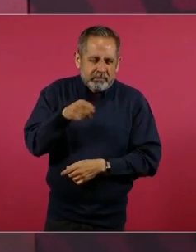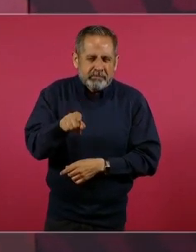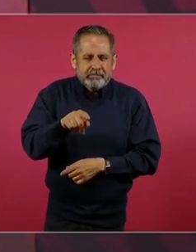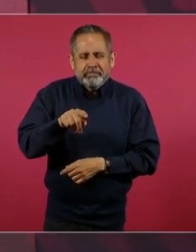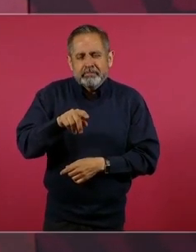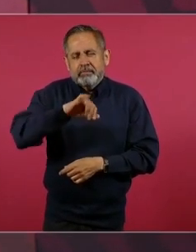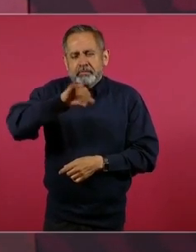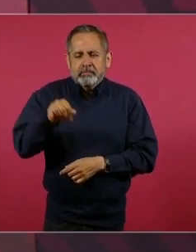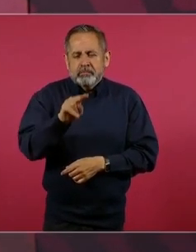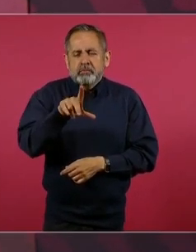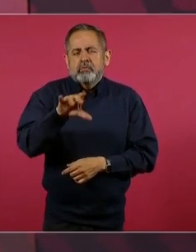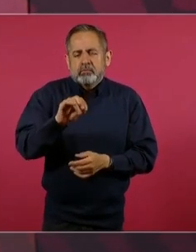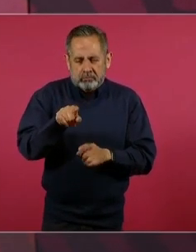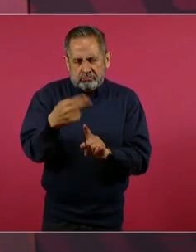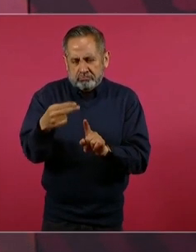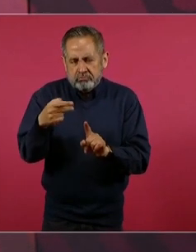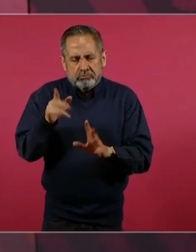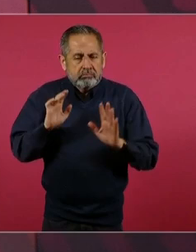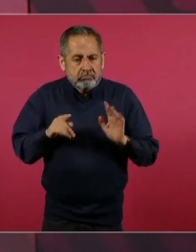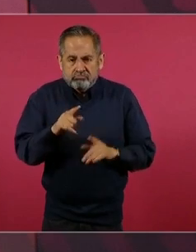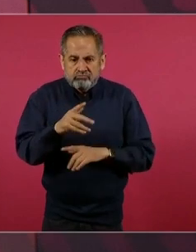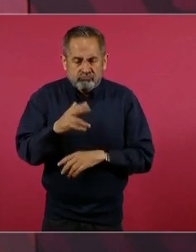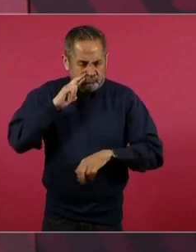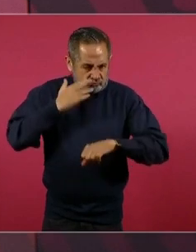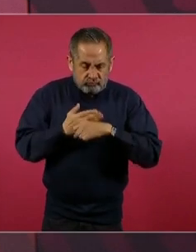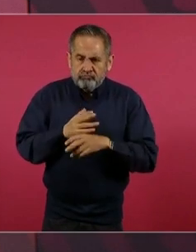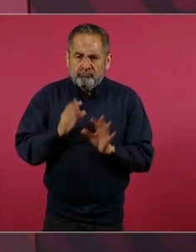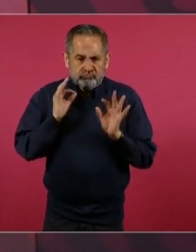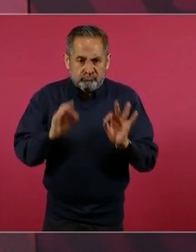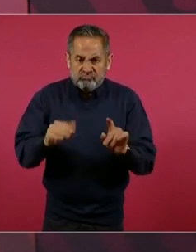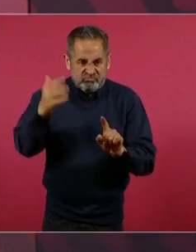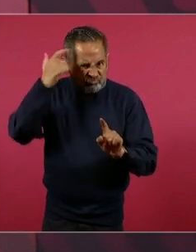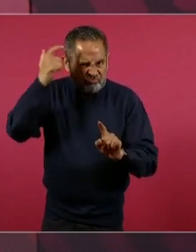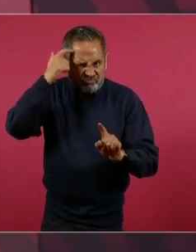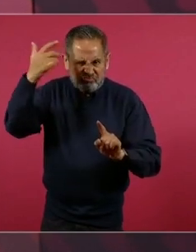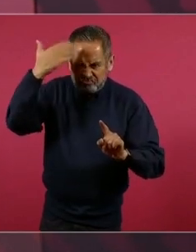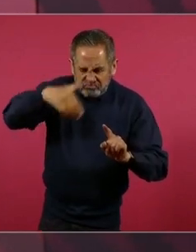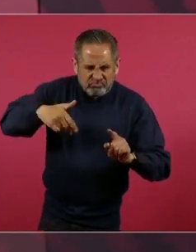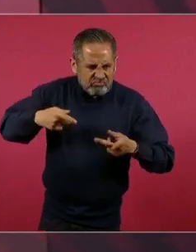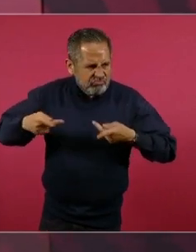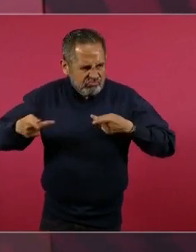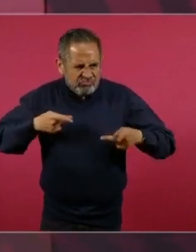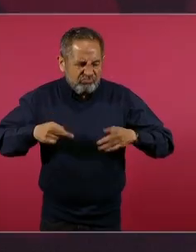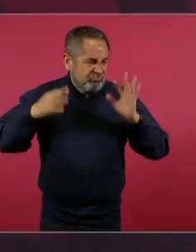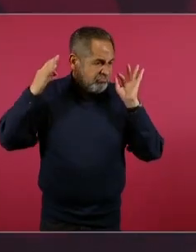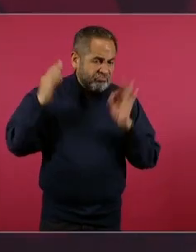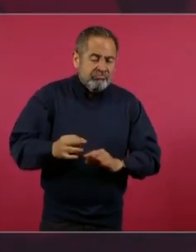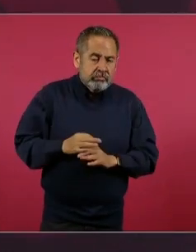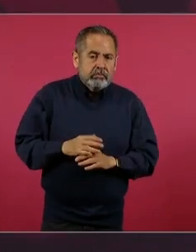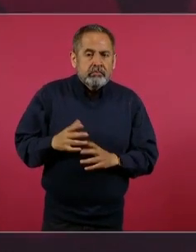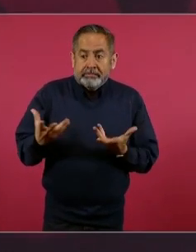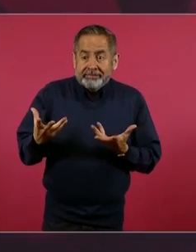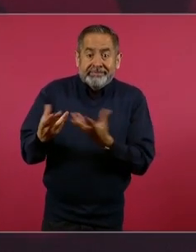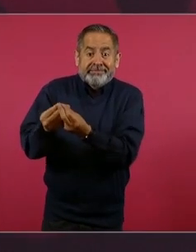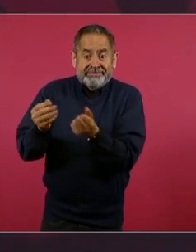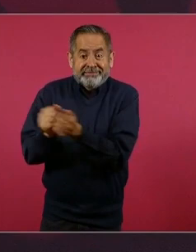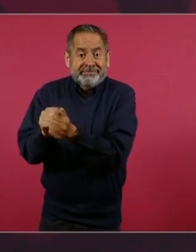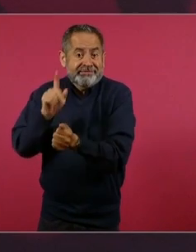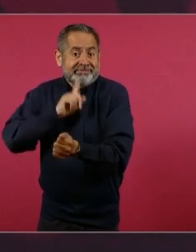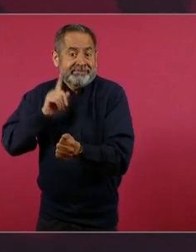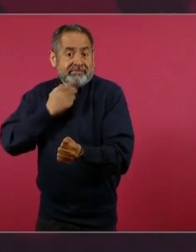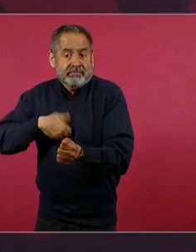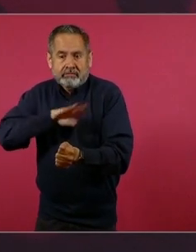muy serio, muy capacitado, muy preparado, y entonces va a